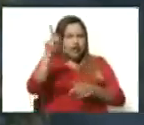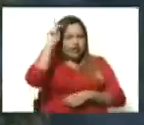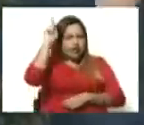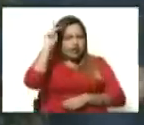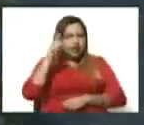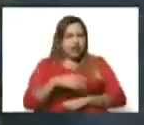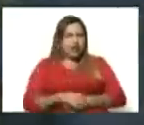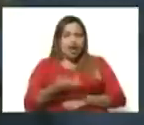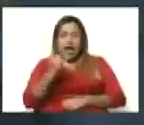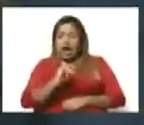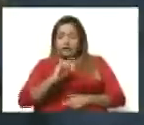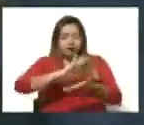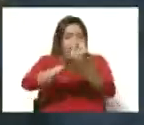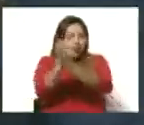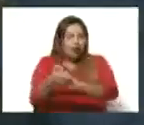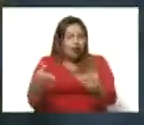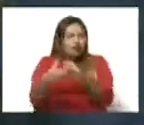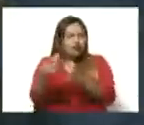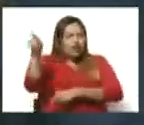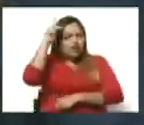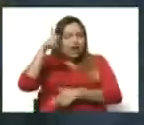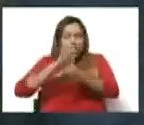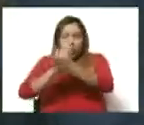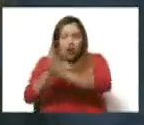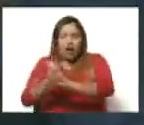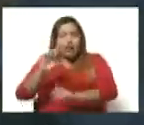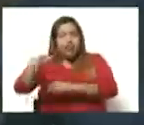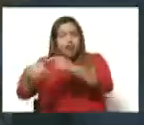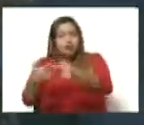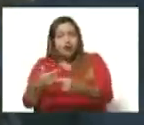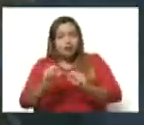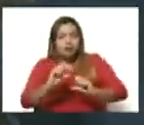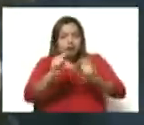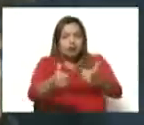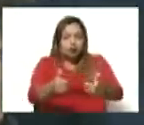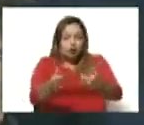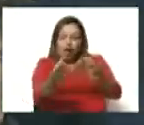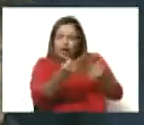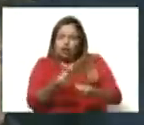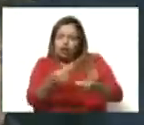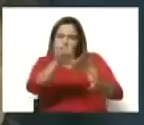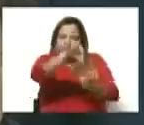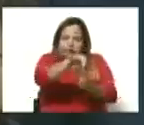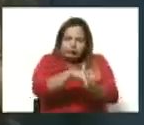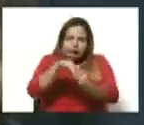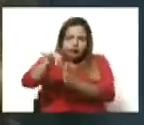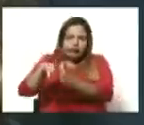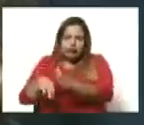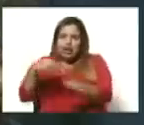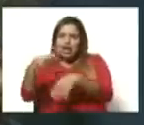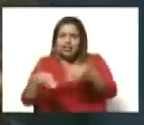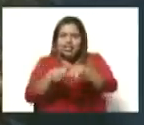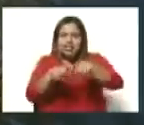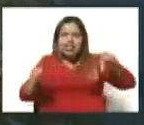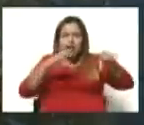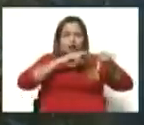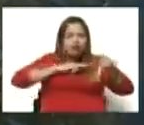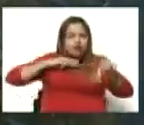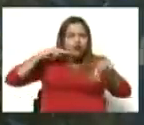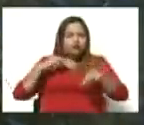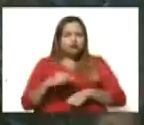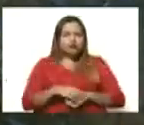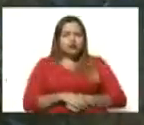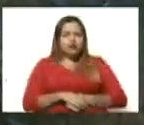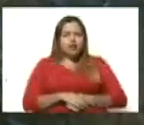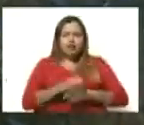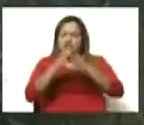fueron aniquiladas, las poblaciones indígenas, y posteriormente se dieron la economía de plantación y se daba la caña de azúcar en todo esto, en